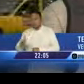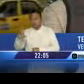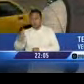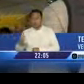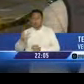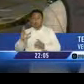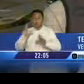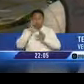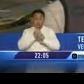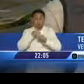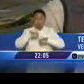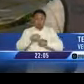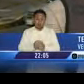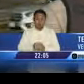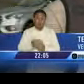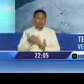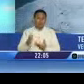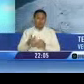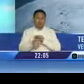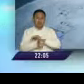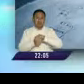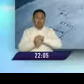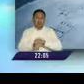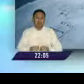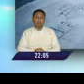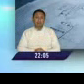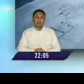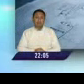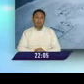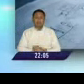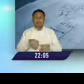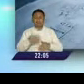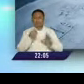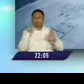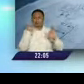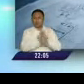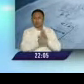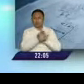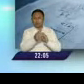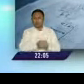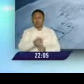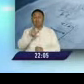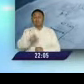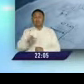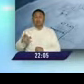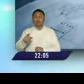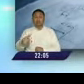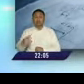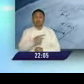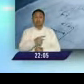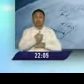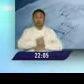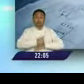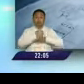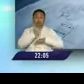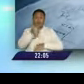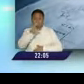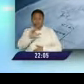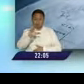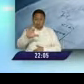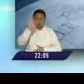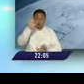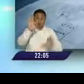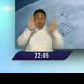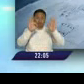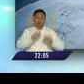noche ya no salimos. Ya con la denuncia correspondiente esperan los afectados que las autoridades puedan dar con los pillos,